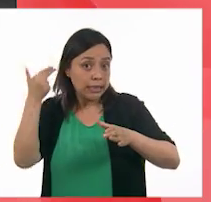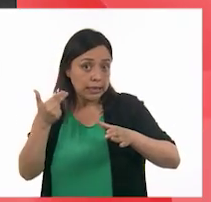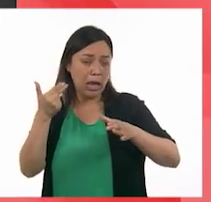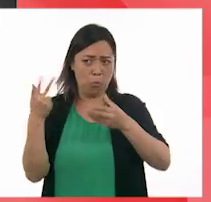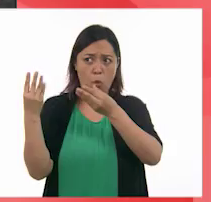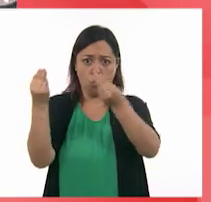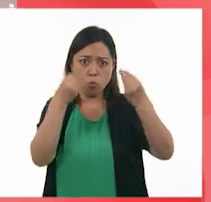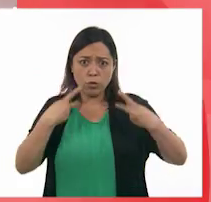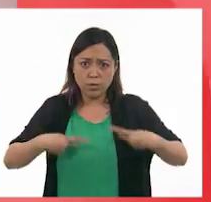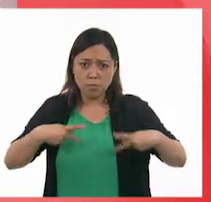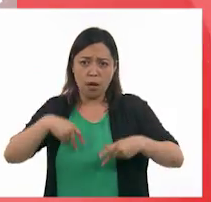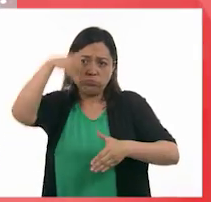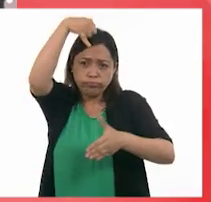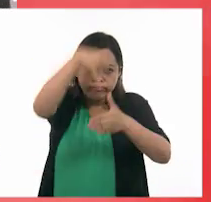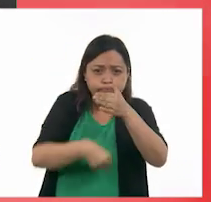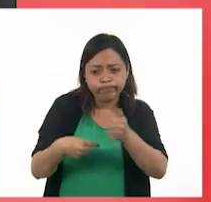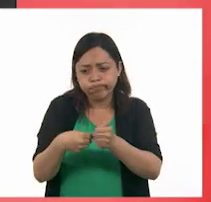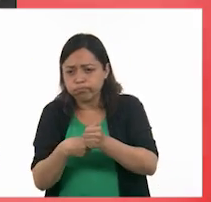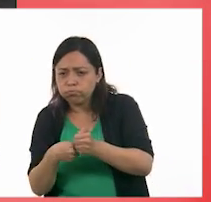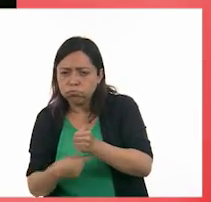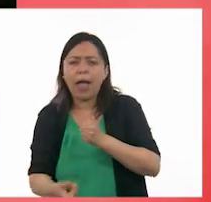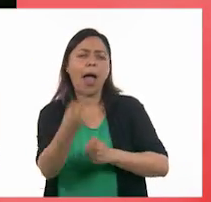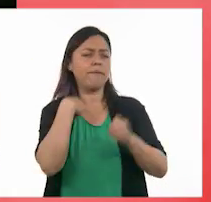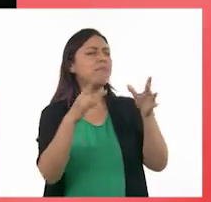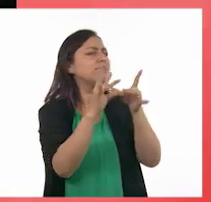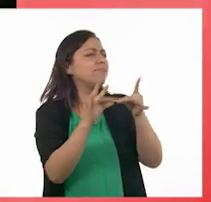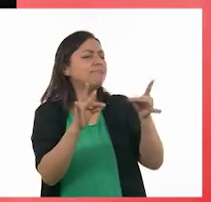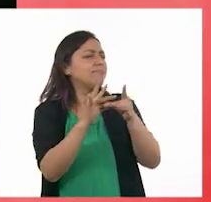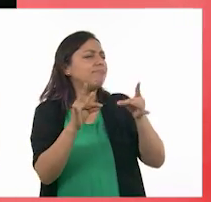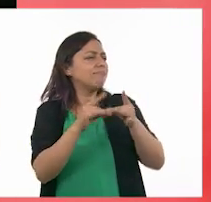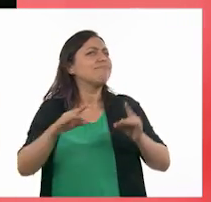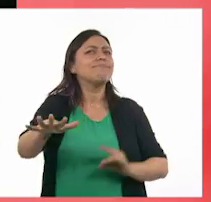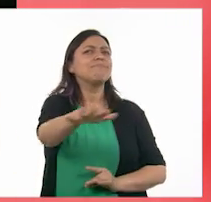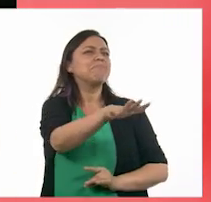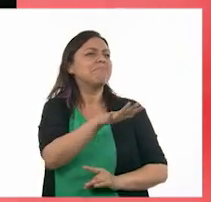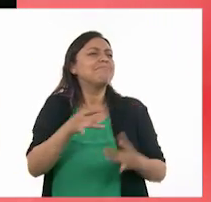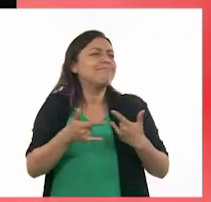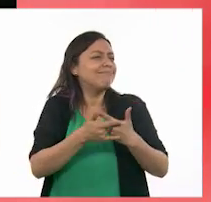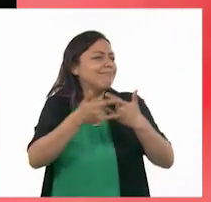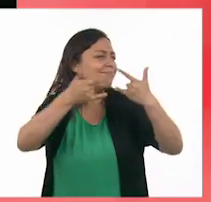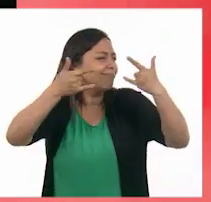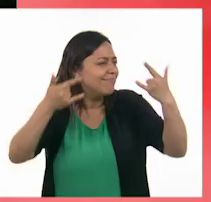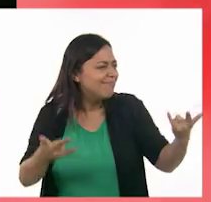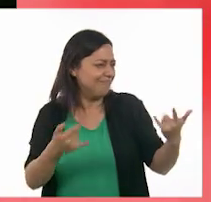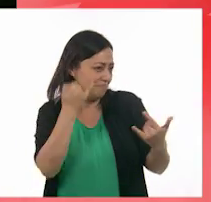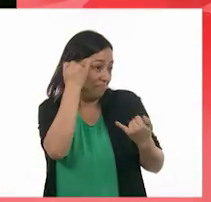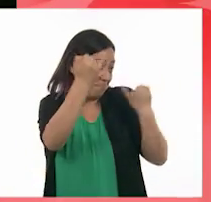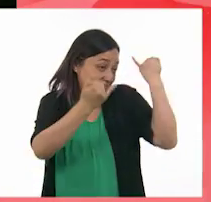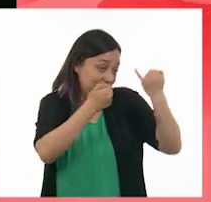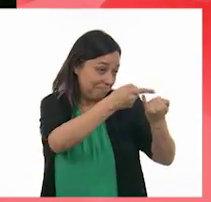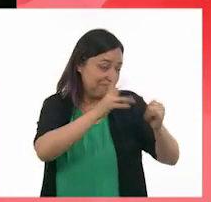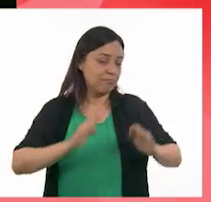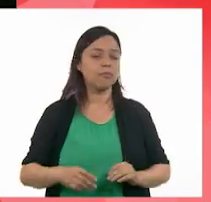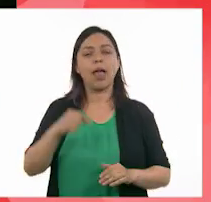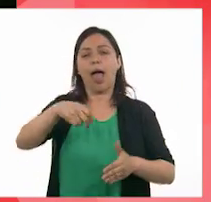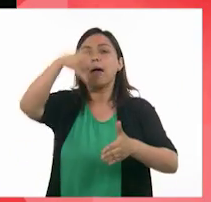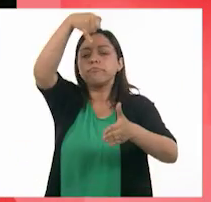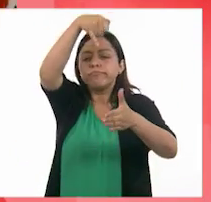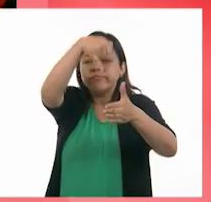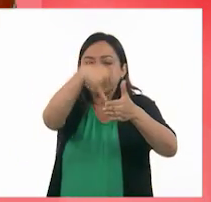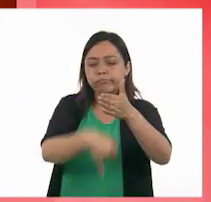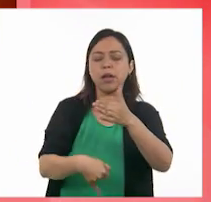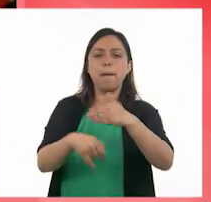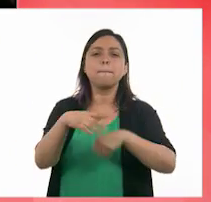se escondían en estos sótanos. A ver, platíquenos acerca de estas historias y estos mitos. Bueno, los sótanos fueron